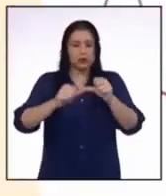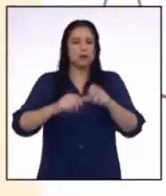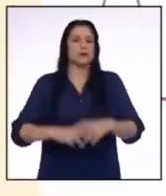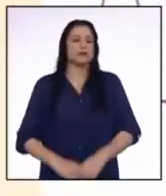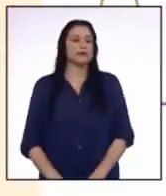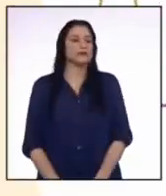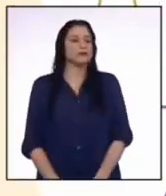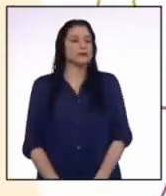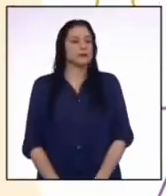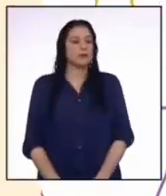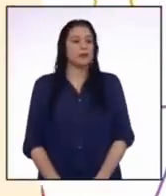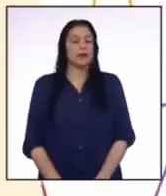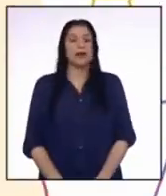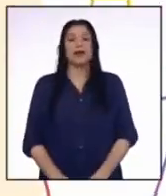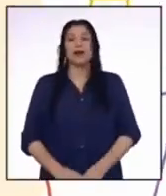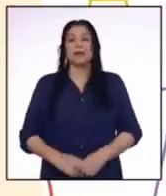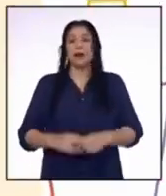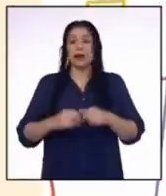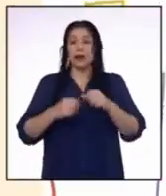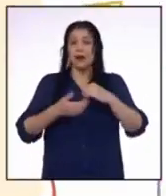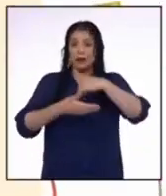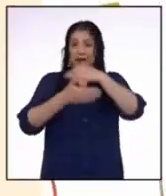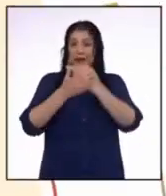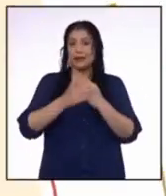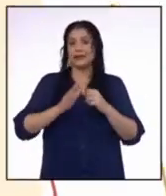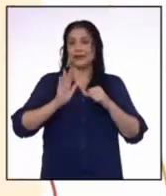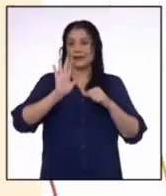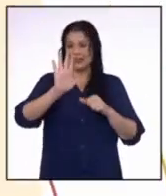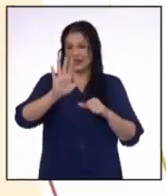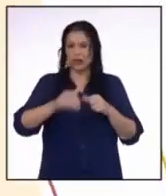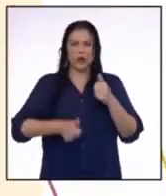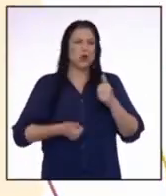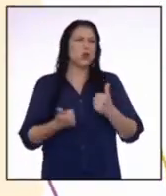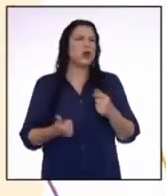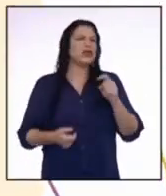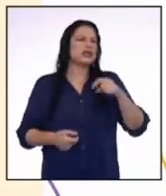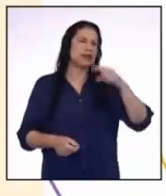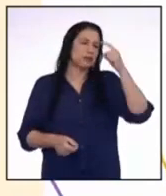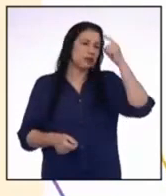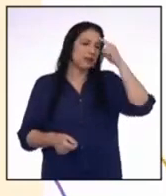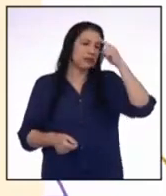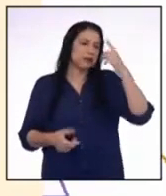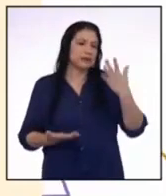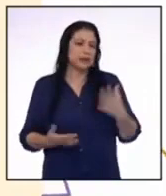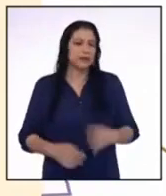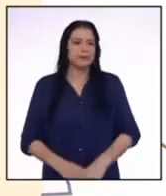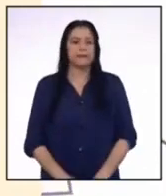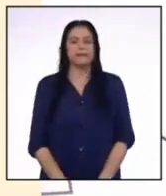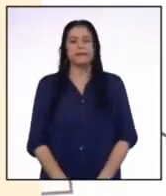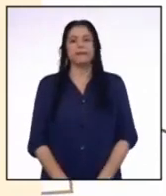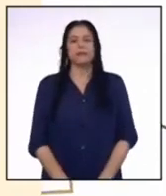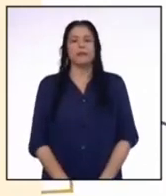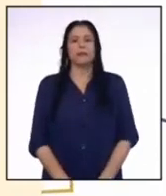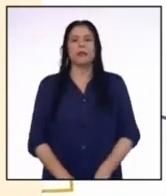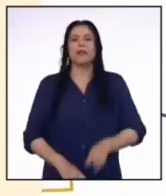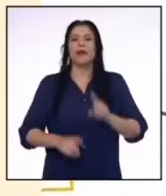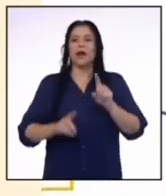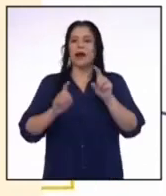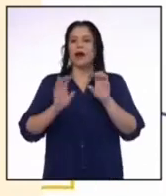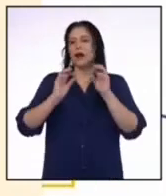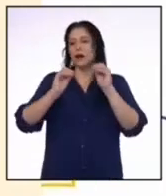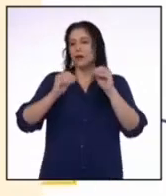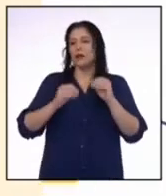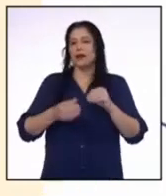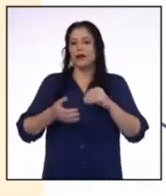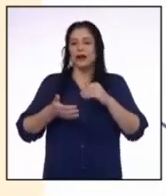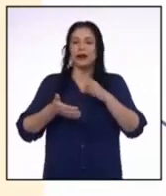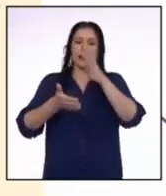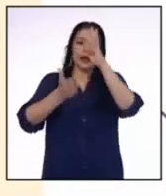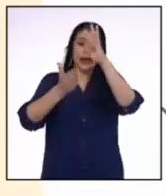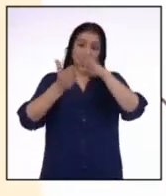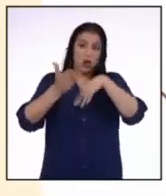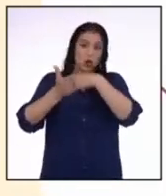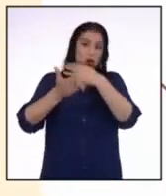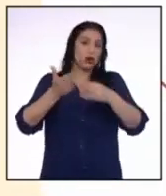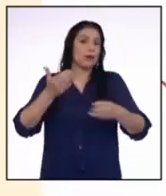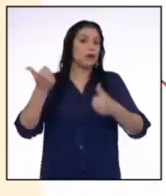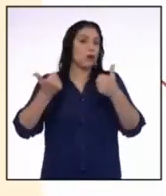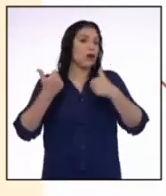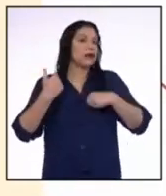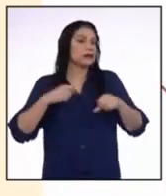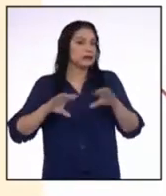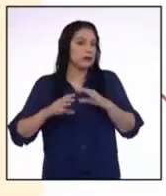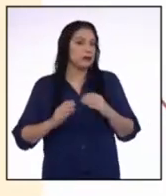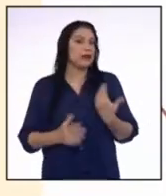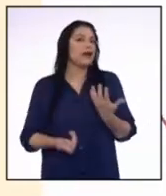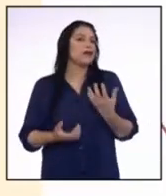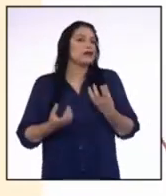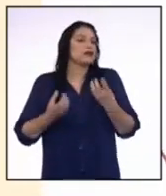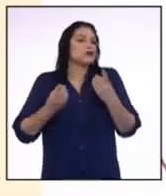Continuemos. Para el punto 5, ¿qué debemos considerar? Aquí tocaría considerar el cronograma de las actividades que